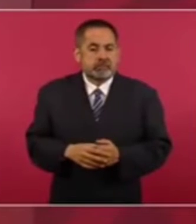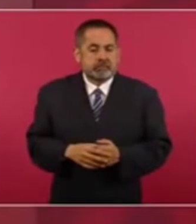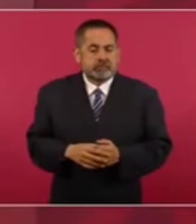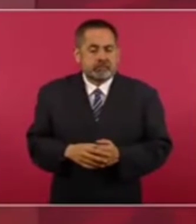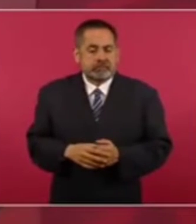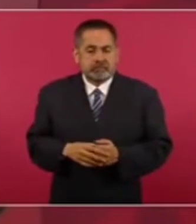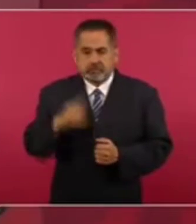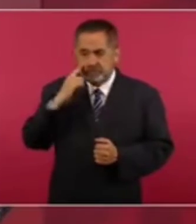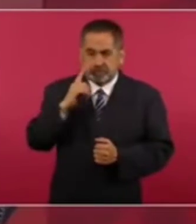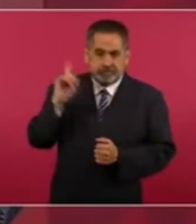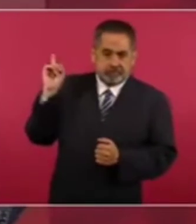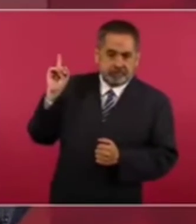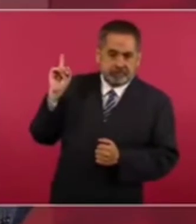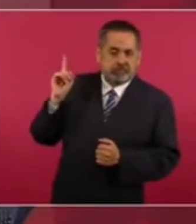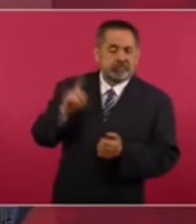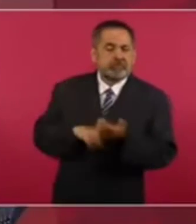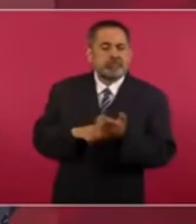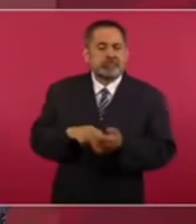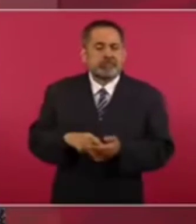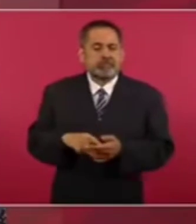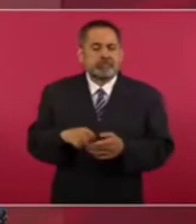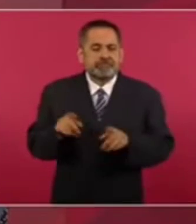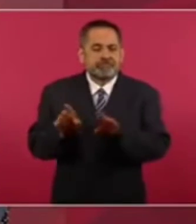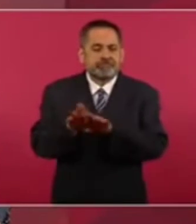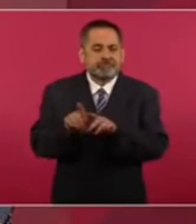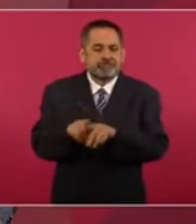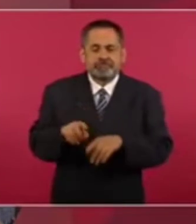como lo vemos con Riva Palacio, ¿no?